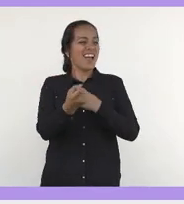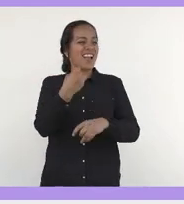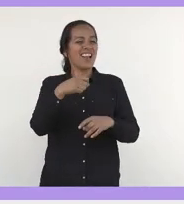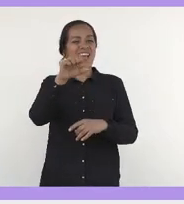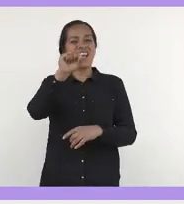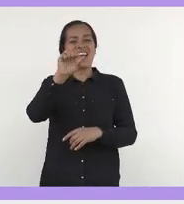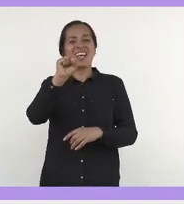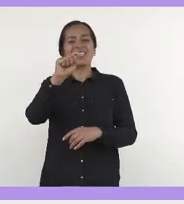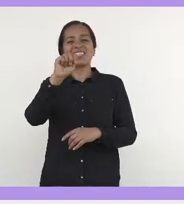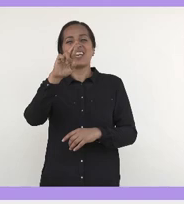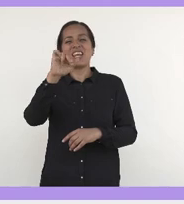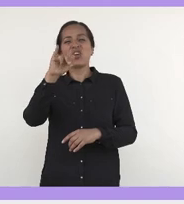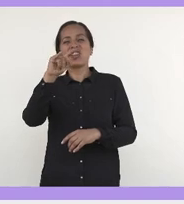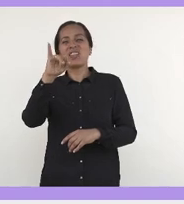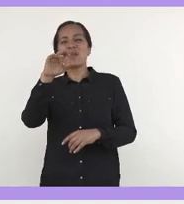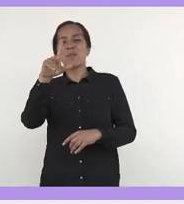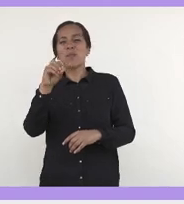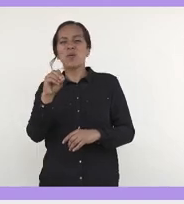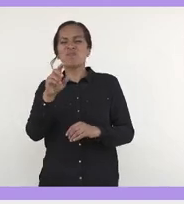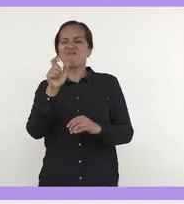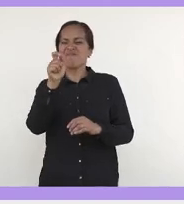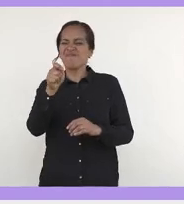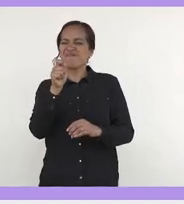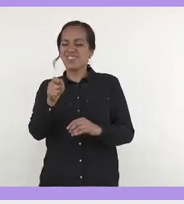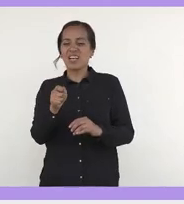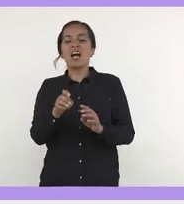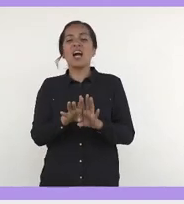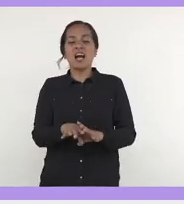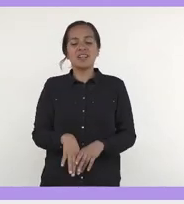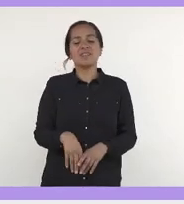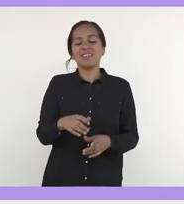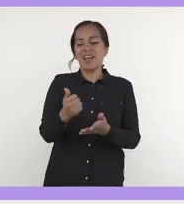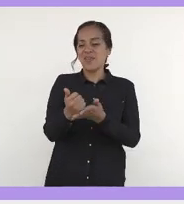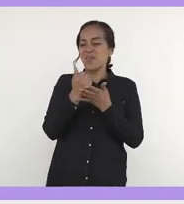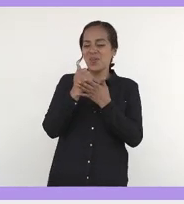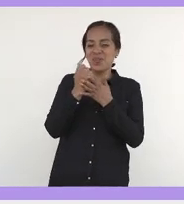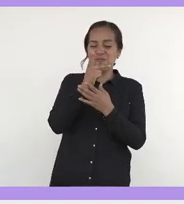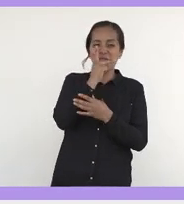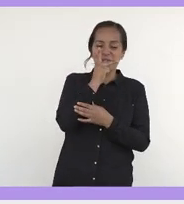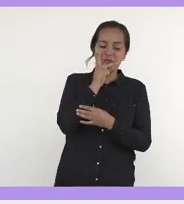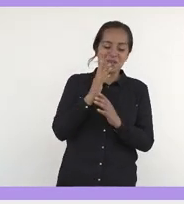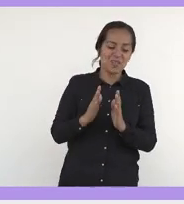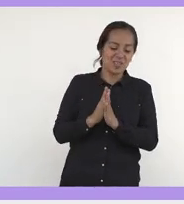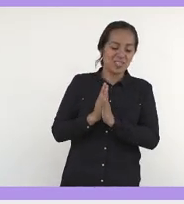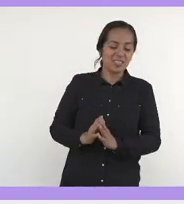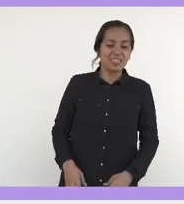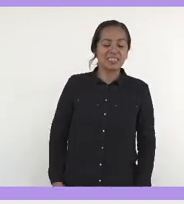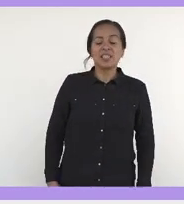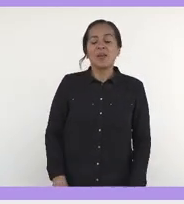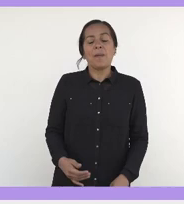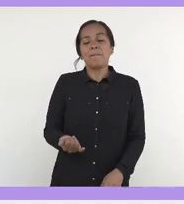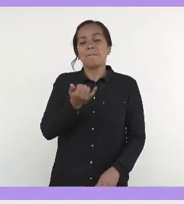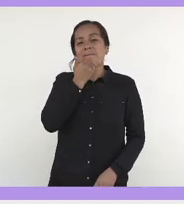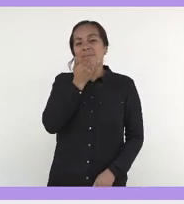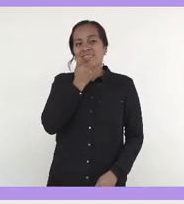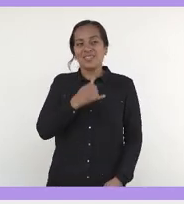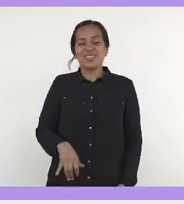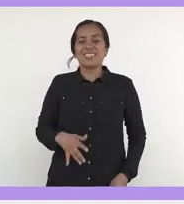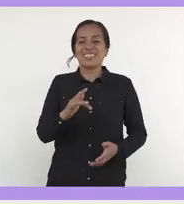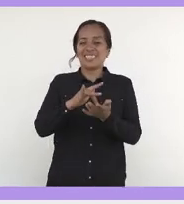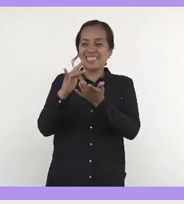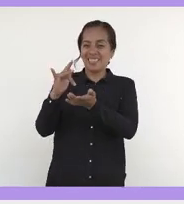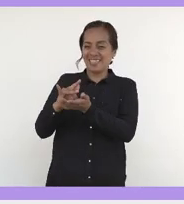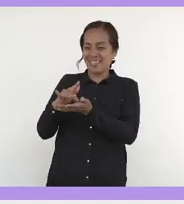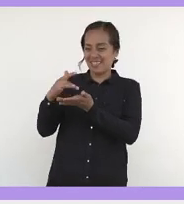palabra Nunca lo usa en una canción este estereotipa muchísimo No lo sé todo de la vida lo siento Gracias